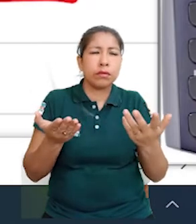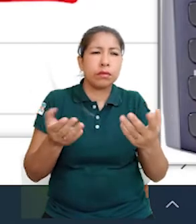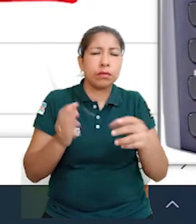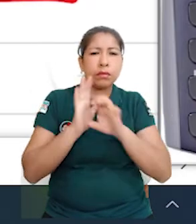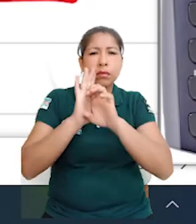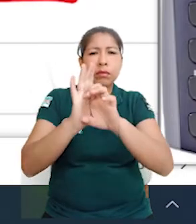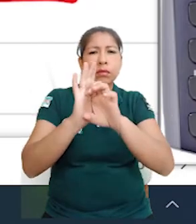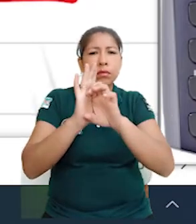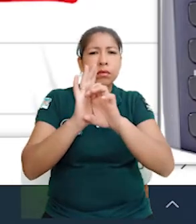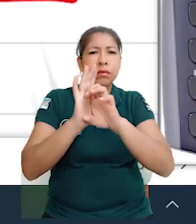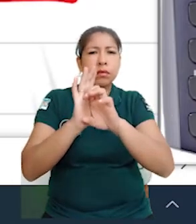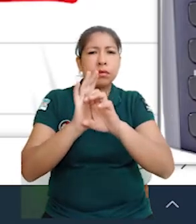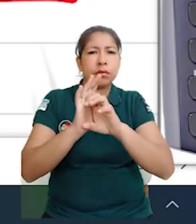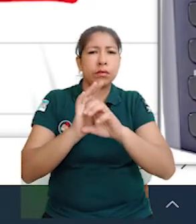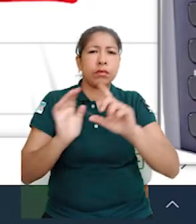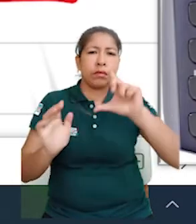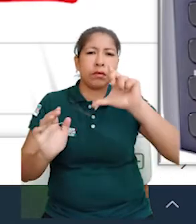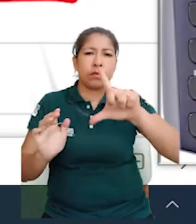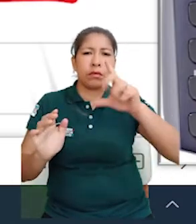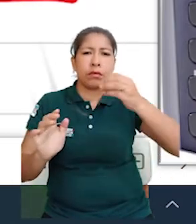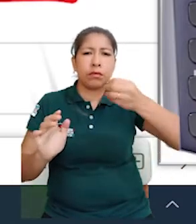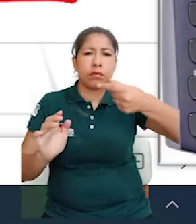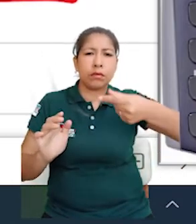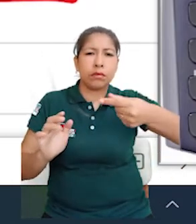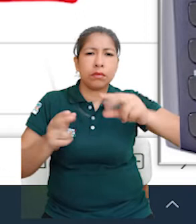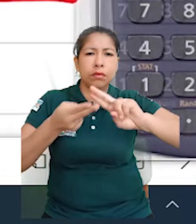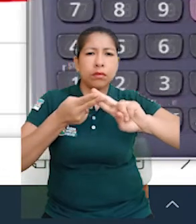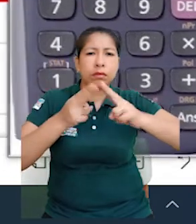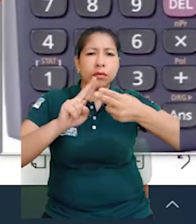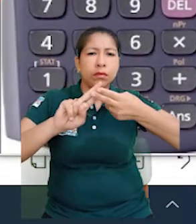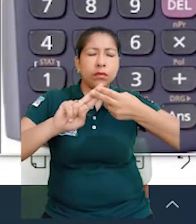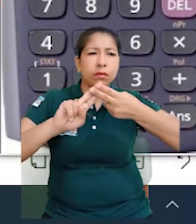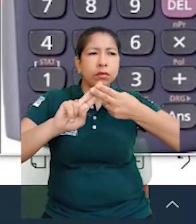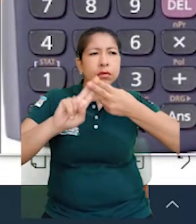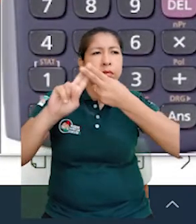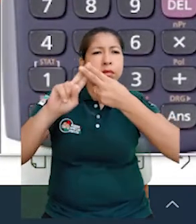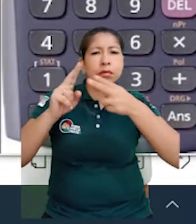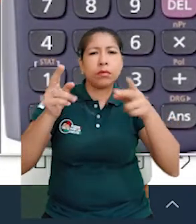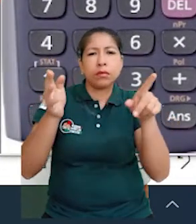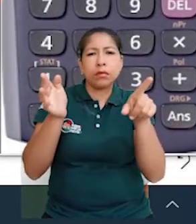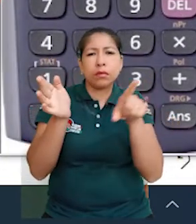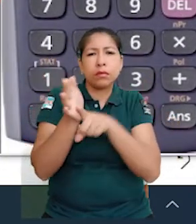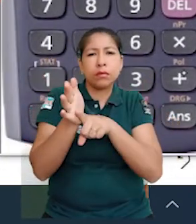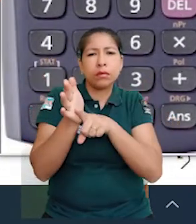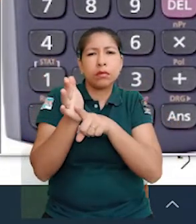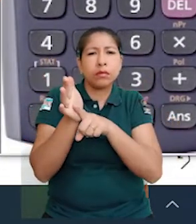Por ejemplo, que no existe el logaritmo de números negativos. Si colocamos en nuestra calculadora aquí al costado,